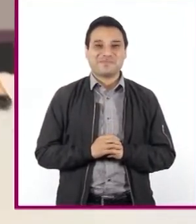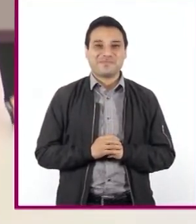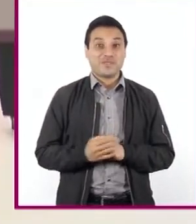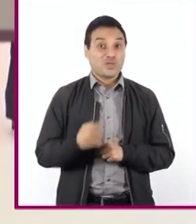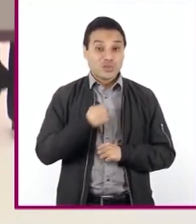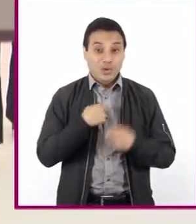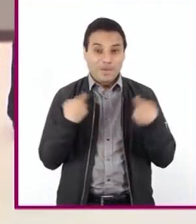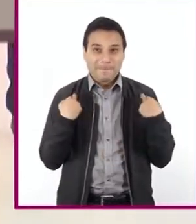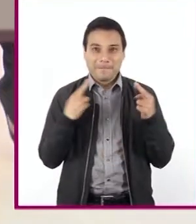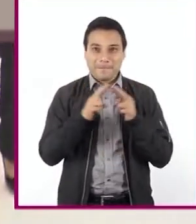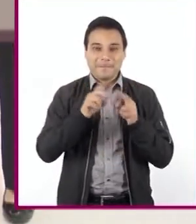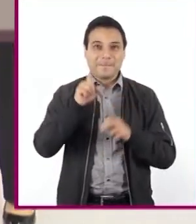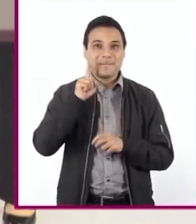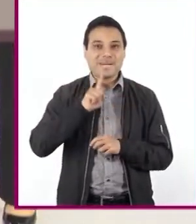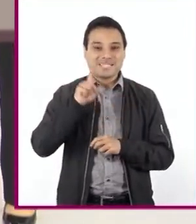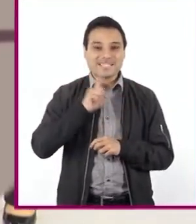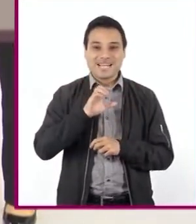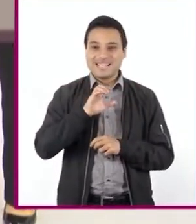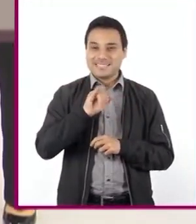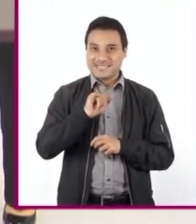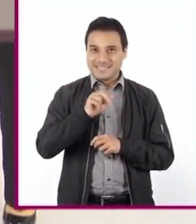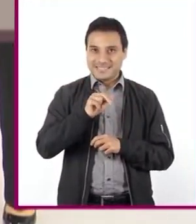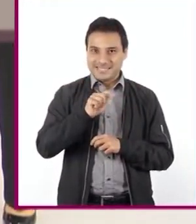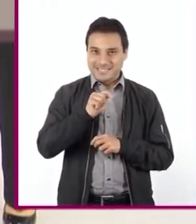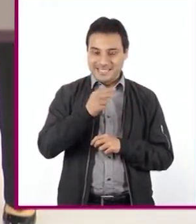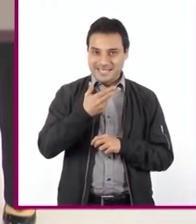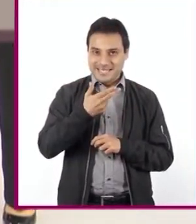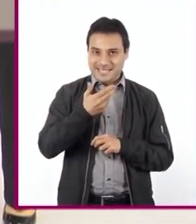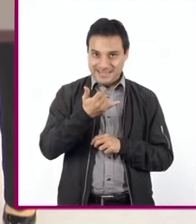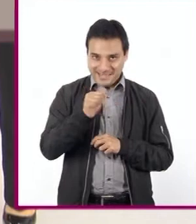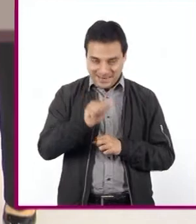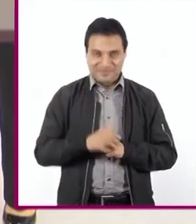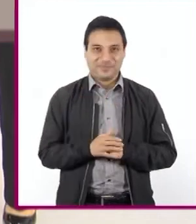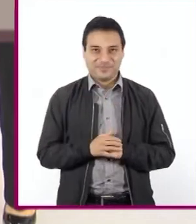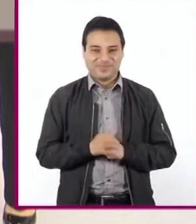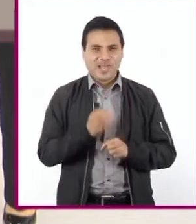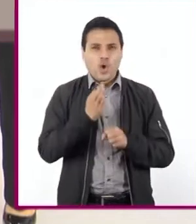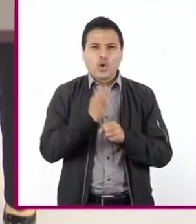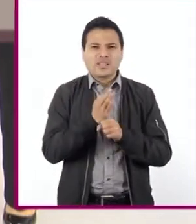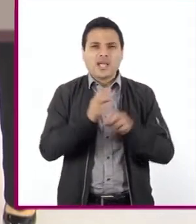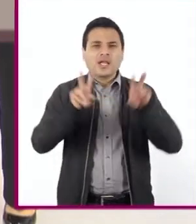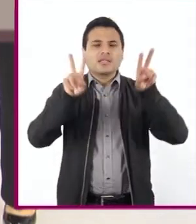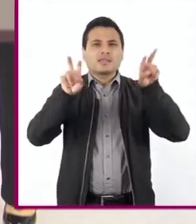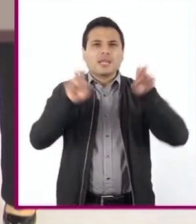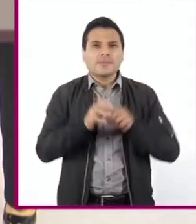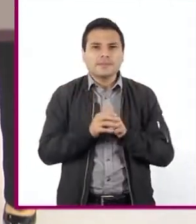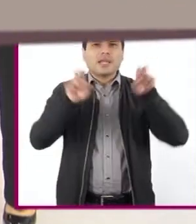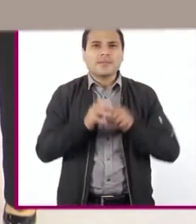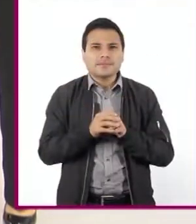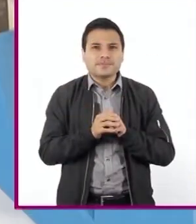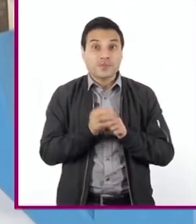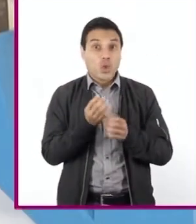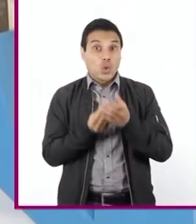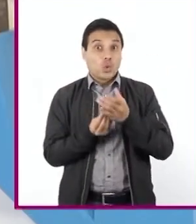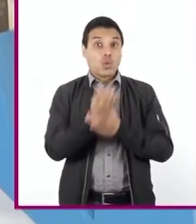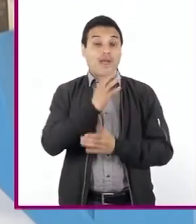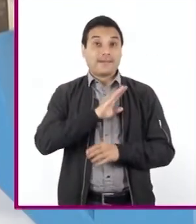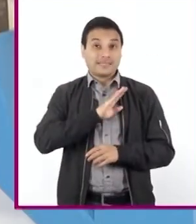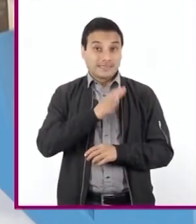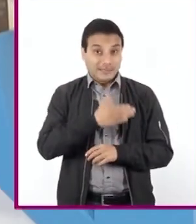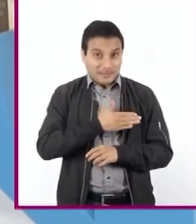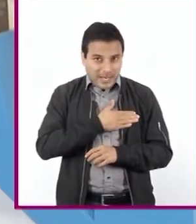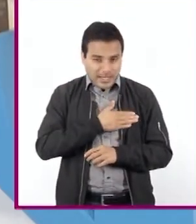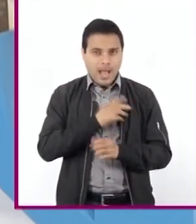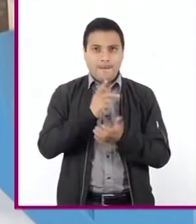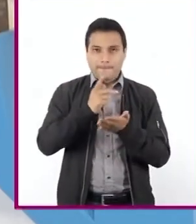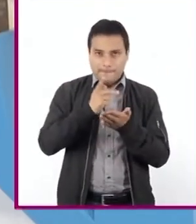Y yo soy la maestra Cintia Luarte y les adelanto que hoy estudiaremos acerca de la plata novohispana en el comercio del mundo. ¿Les suena